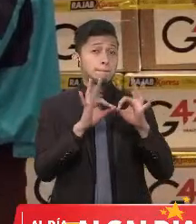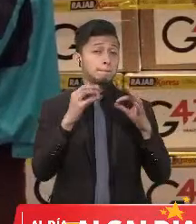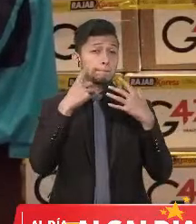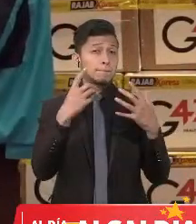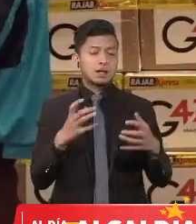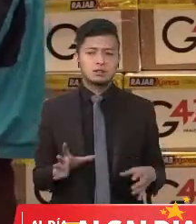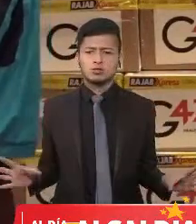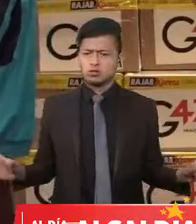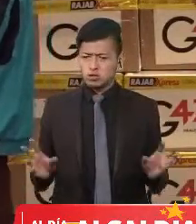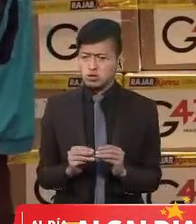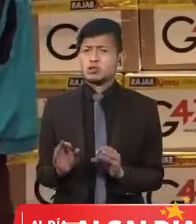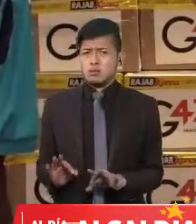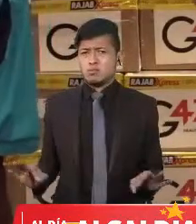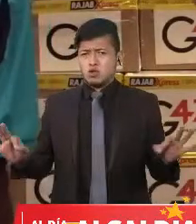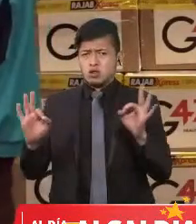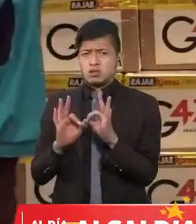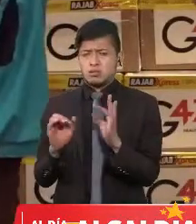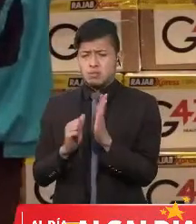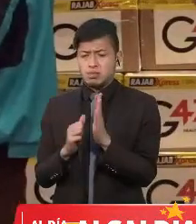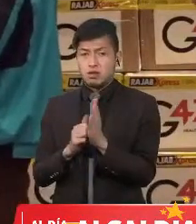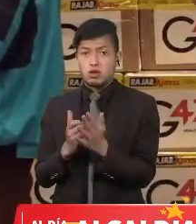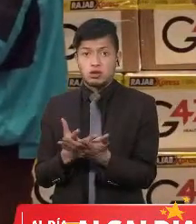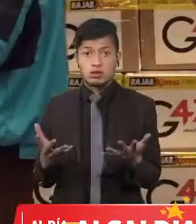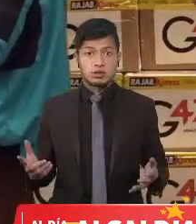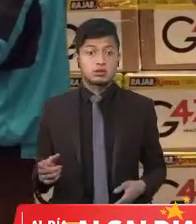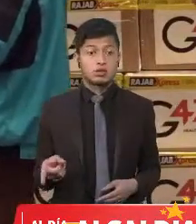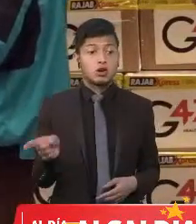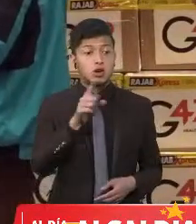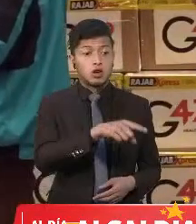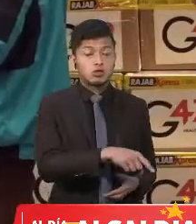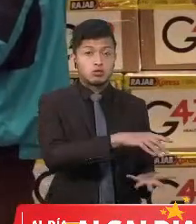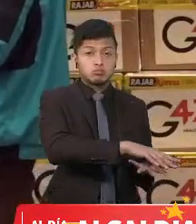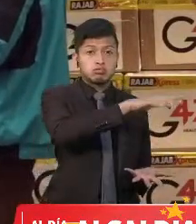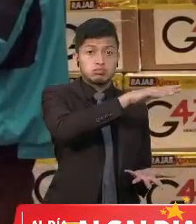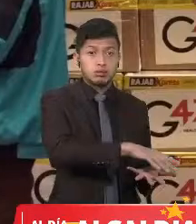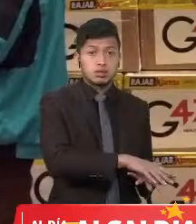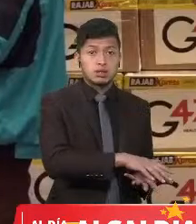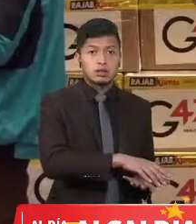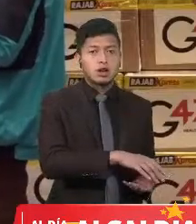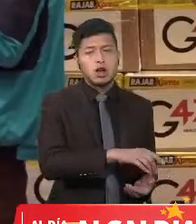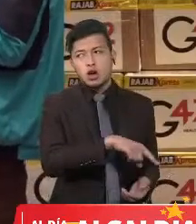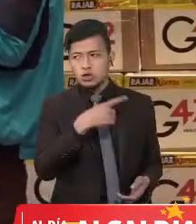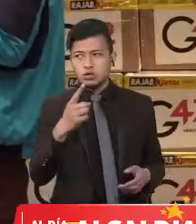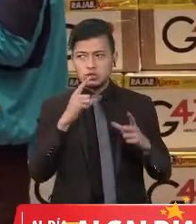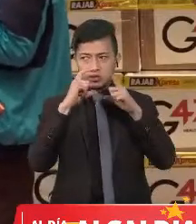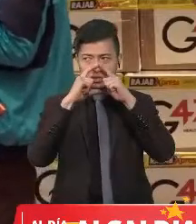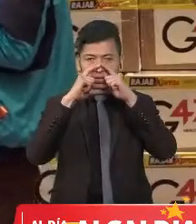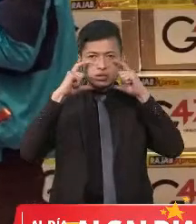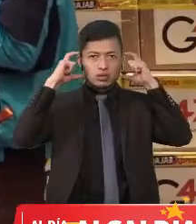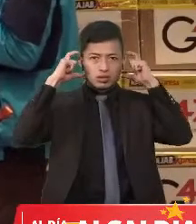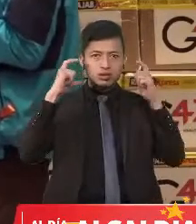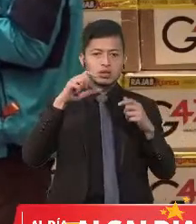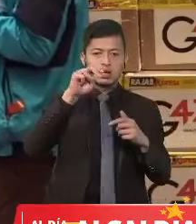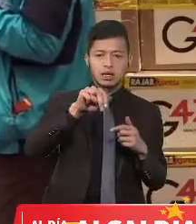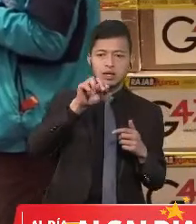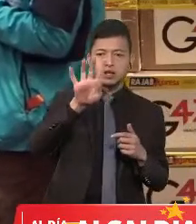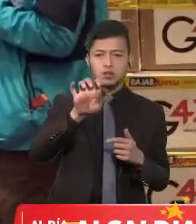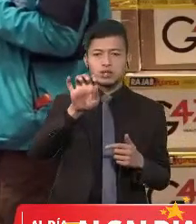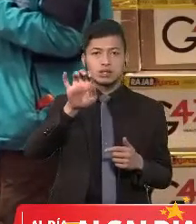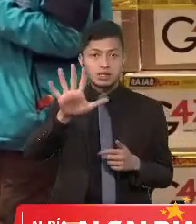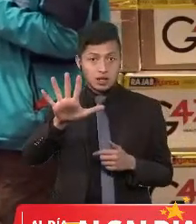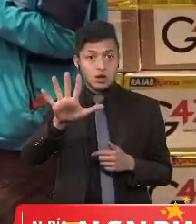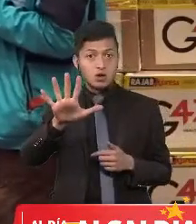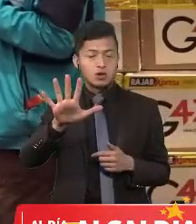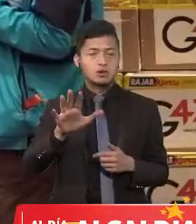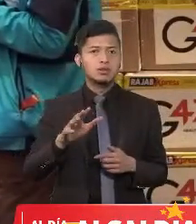todos son supremamente importantes, pero los respiradores de alta eficiencia N95, que son de una altísima utilidad en las instituciones